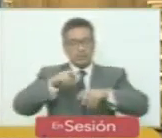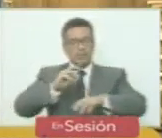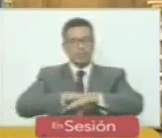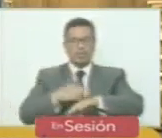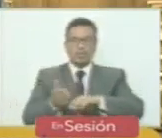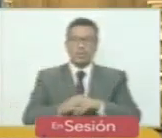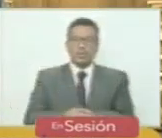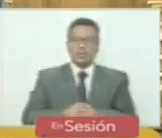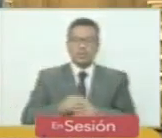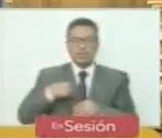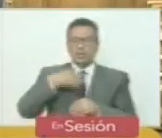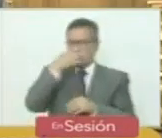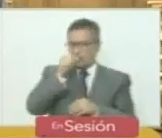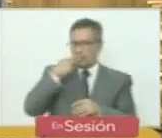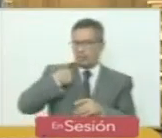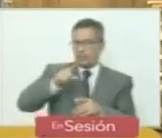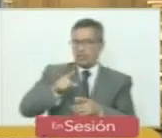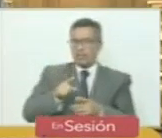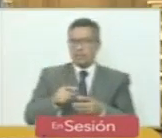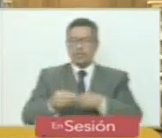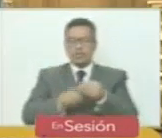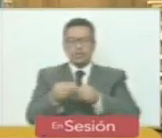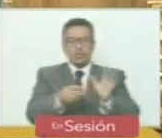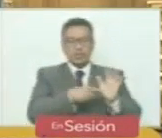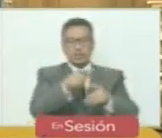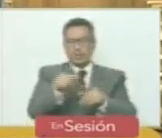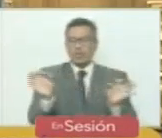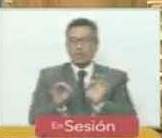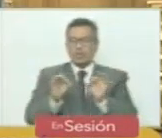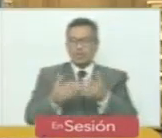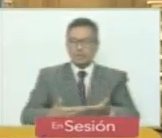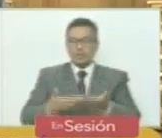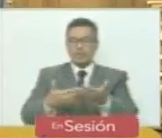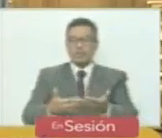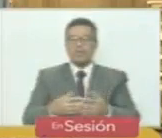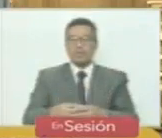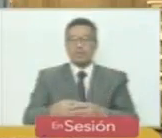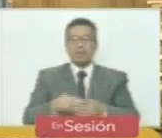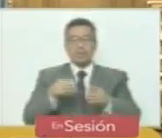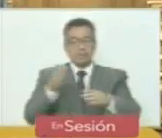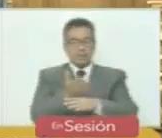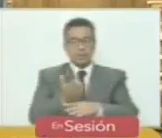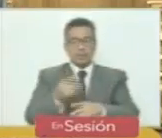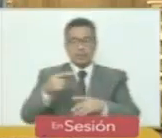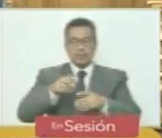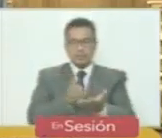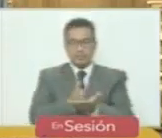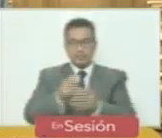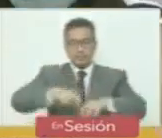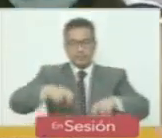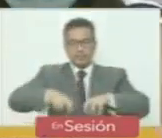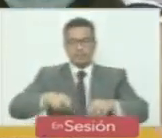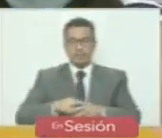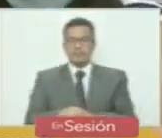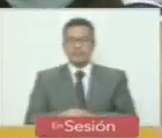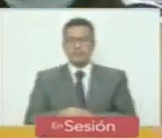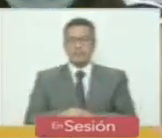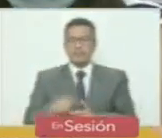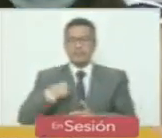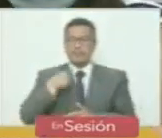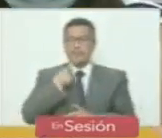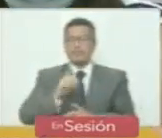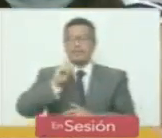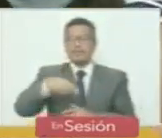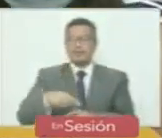cual entiendo que la medida de coerción dispuesta sobre él no resulta ya proporcional sin perjuicio de que la investigación continúe. Dice además,